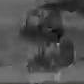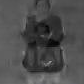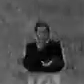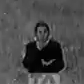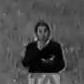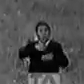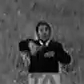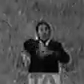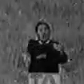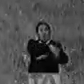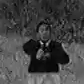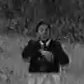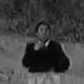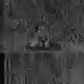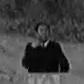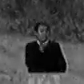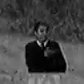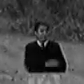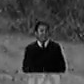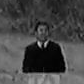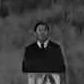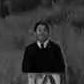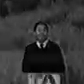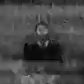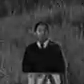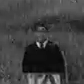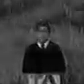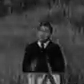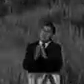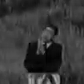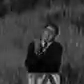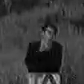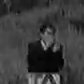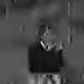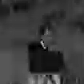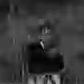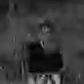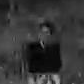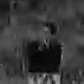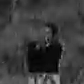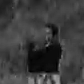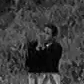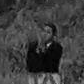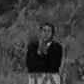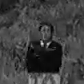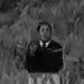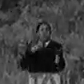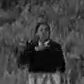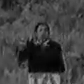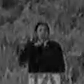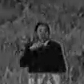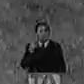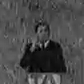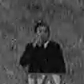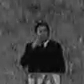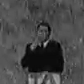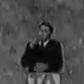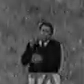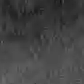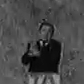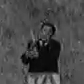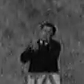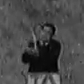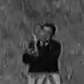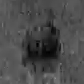los problemas. Aseguran estar cansados de pedir el arreglo de los 21 kilómetros de vías que llevan a los 3 poblados. Las vías